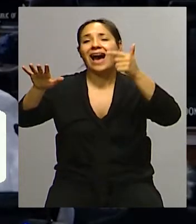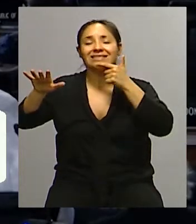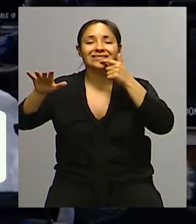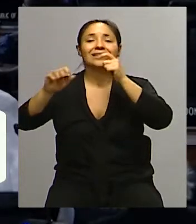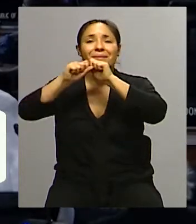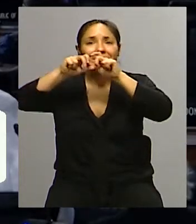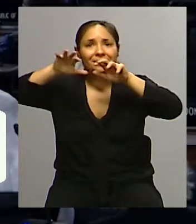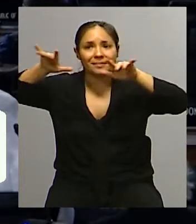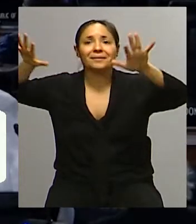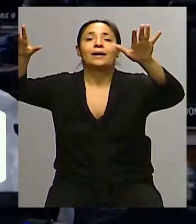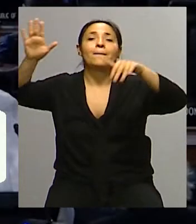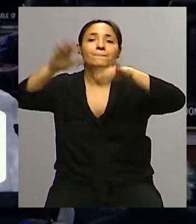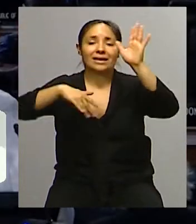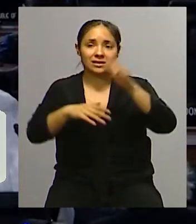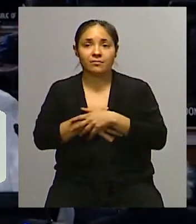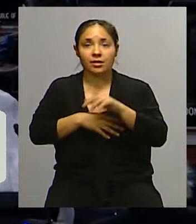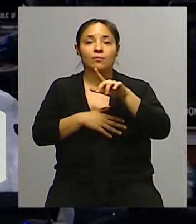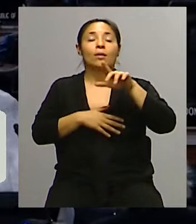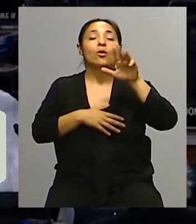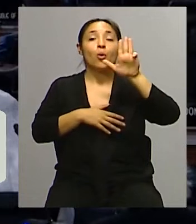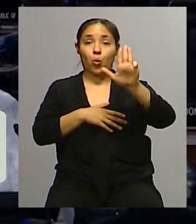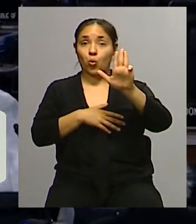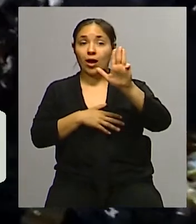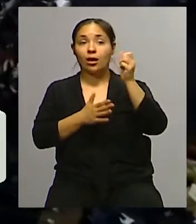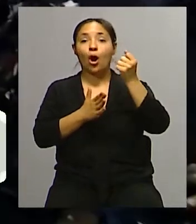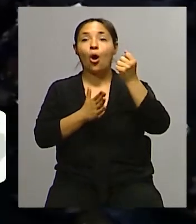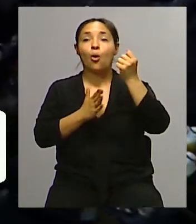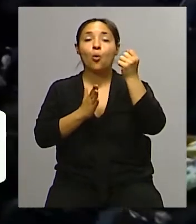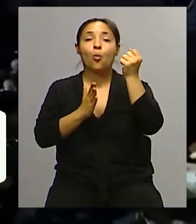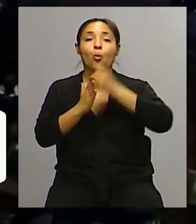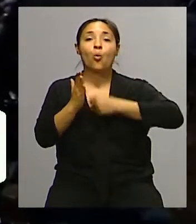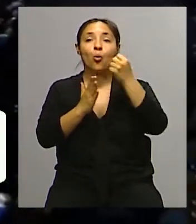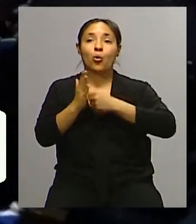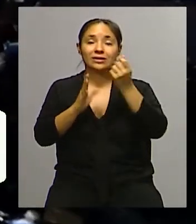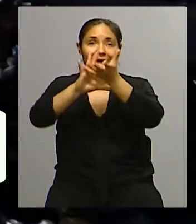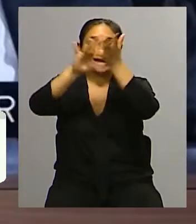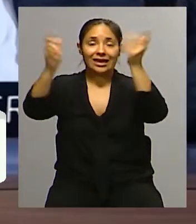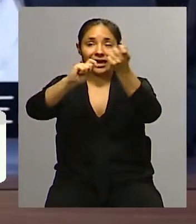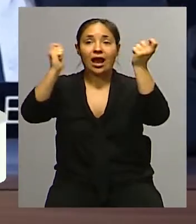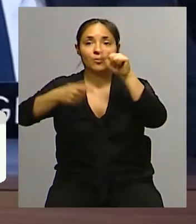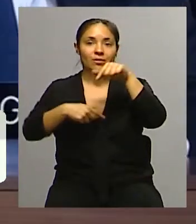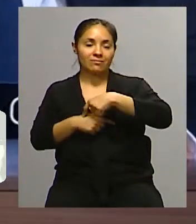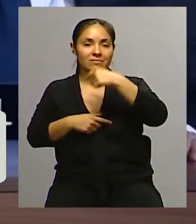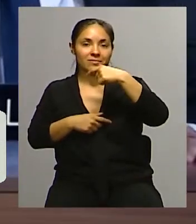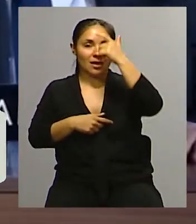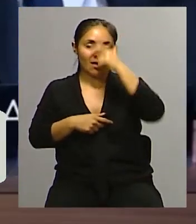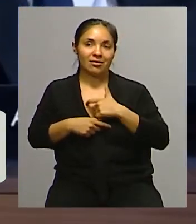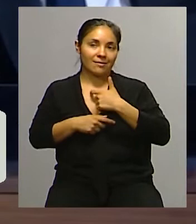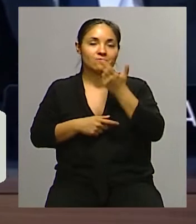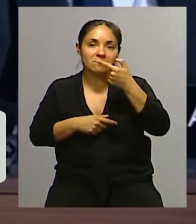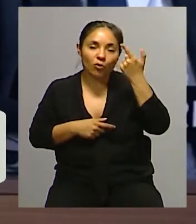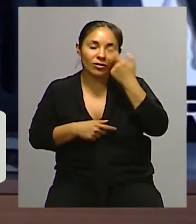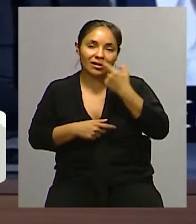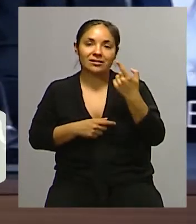Latinoamérica, y en la agenda de Lula el tema de la lucha frente al cambio climático es uno de los temas centrales, en contraste